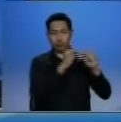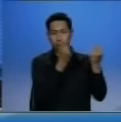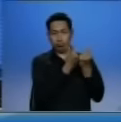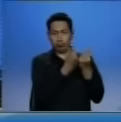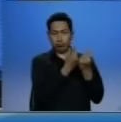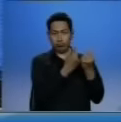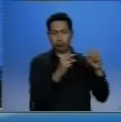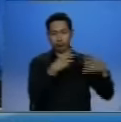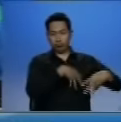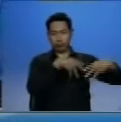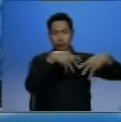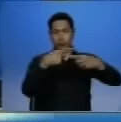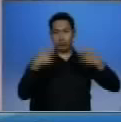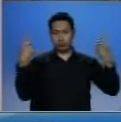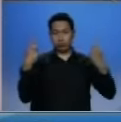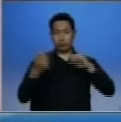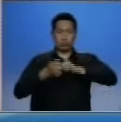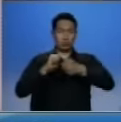novedades en la jornada.